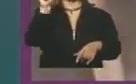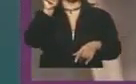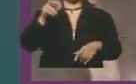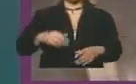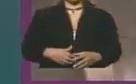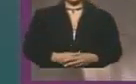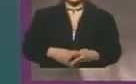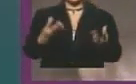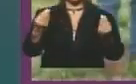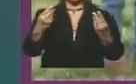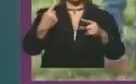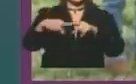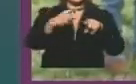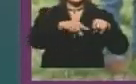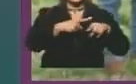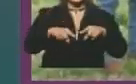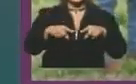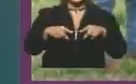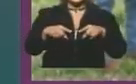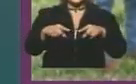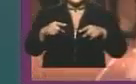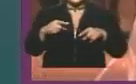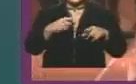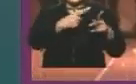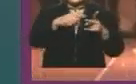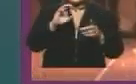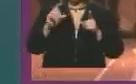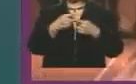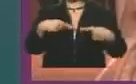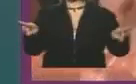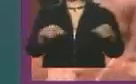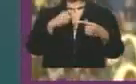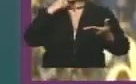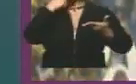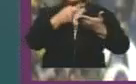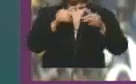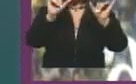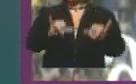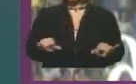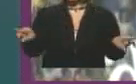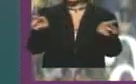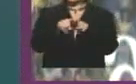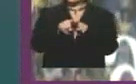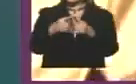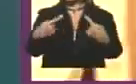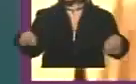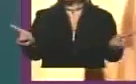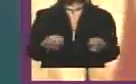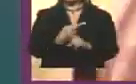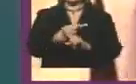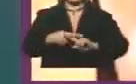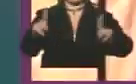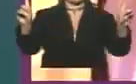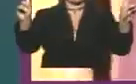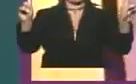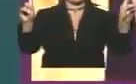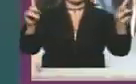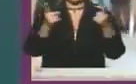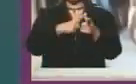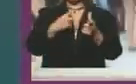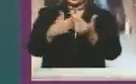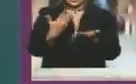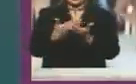patria. Tantas son que muchos de nuestros géneros tienen el mismo nombre, pero musicalmente son